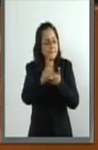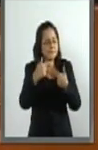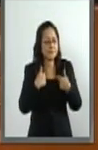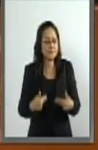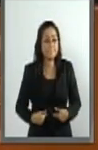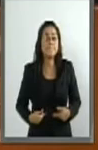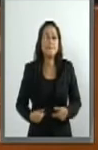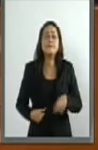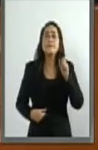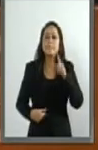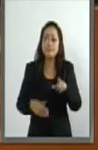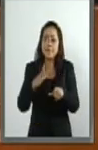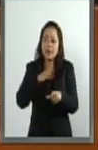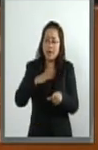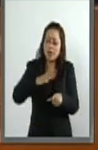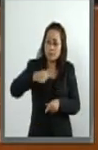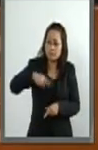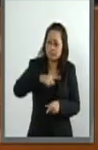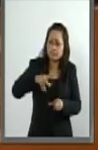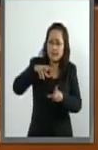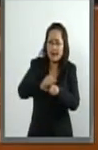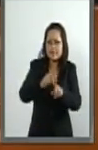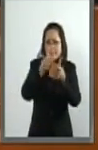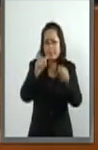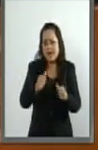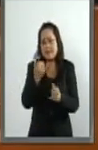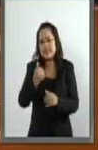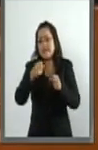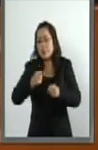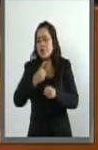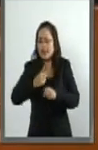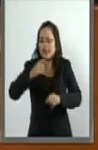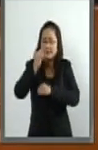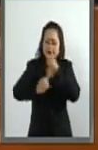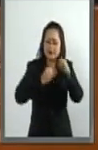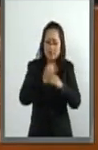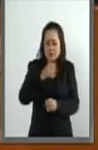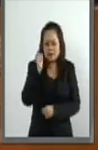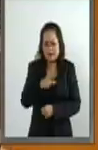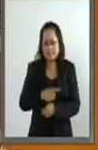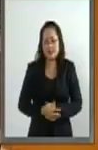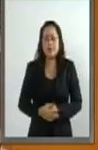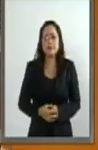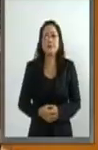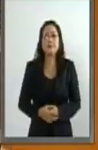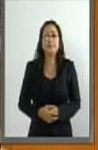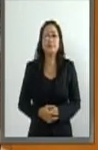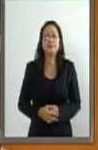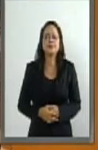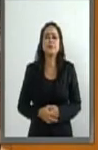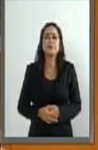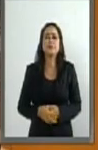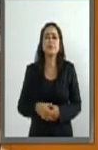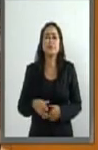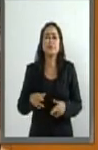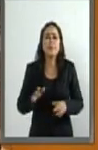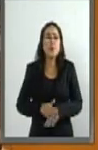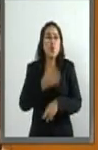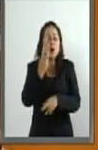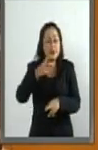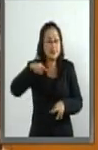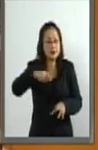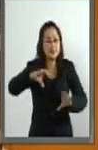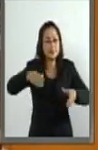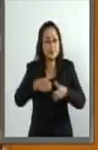humanos, la lucha por la paz y la seguridad internacional. En razón de lo anterior, la